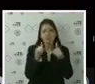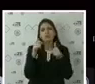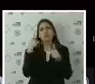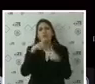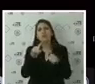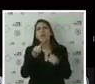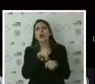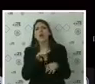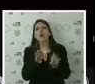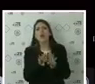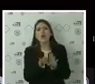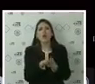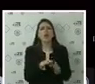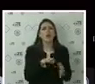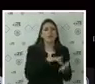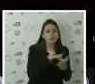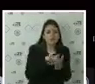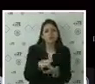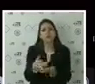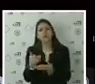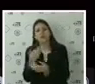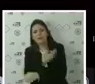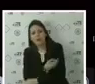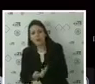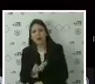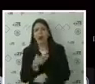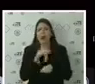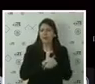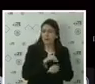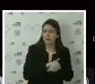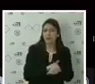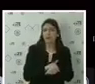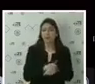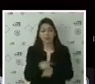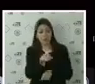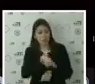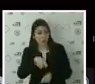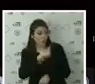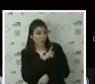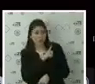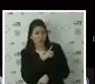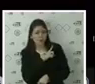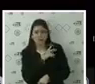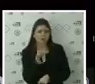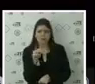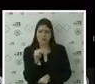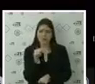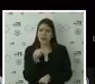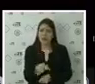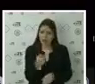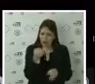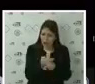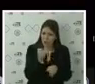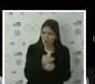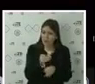transmitir a sus familias, a sus amigos y decirles que no están solos, ¿no? Creo que es un tiempo en el que tenemos